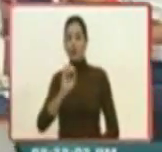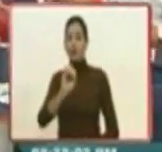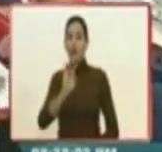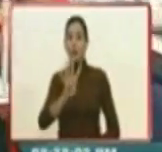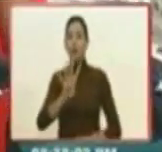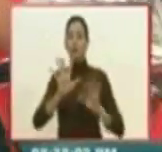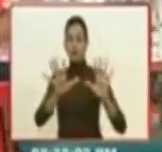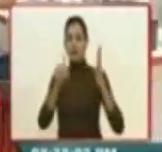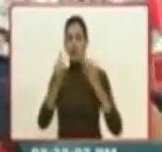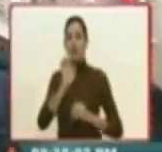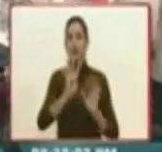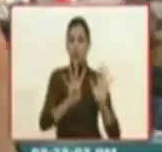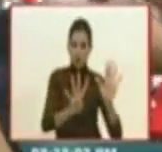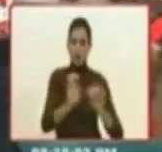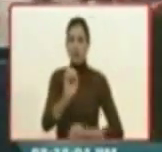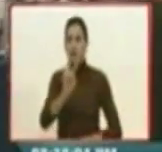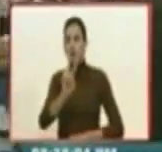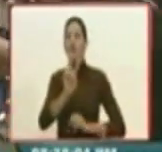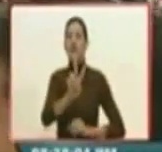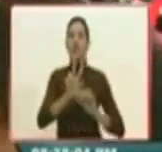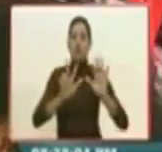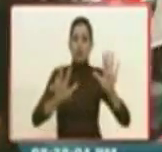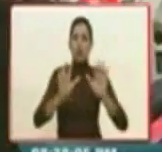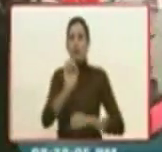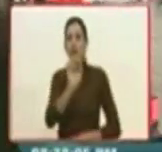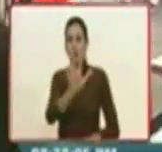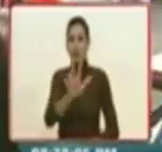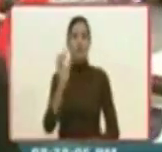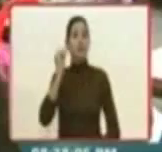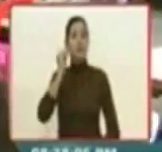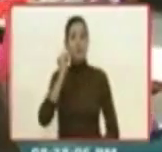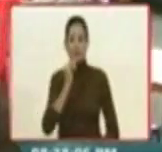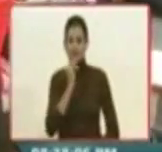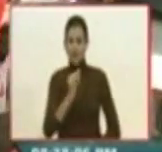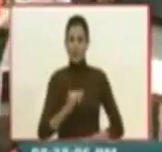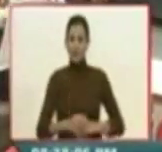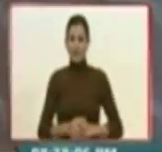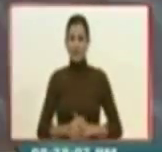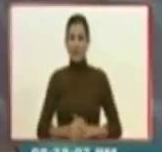0416-902-2803. Jocelyn Jiménez, La Noticia.